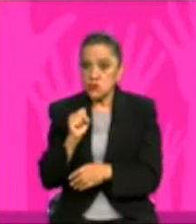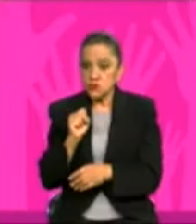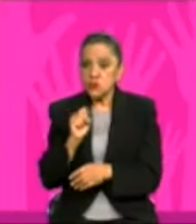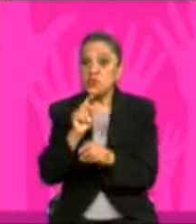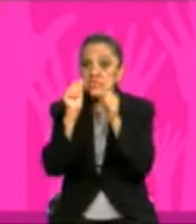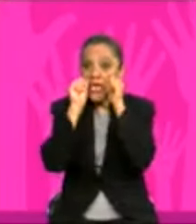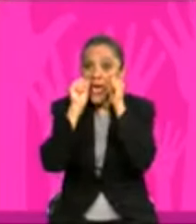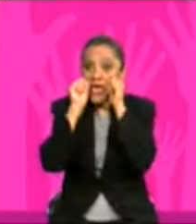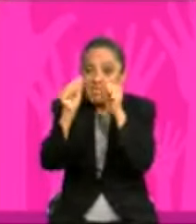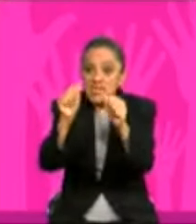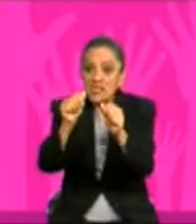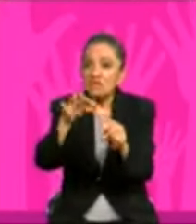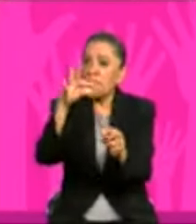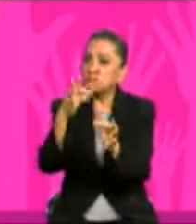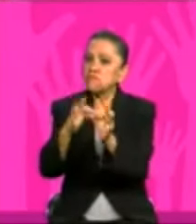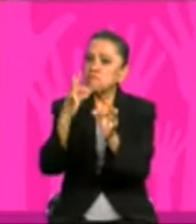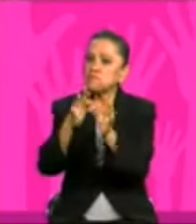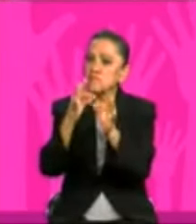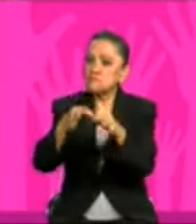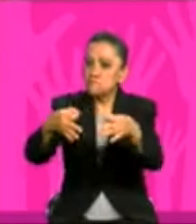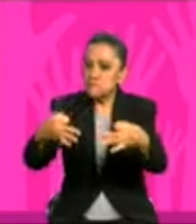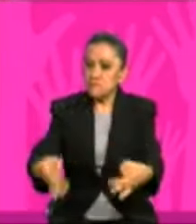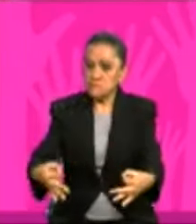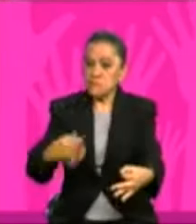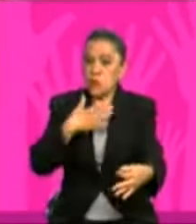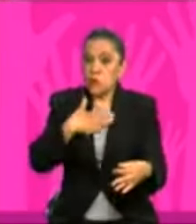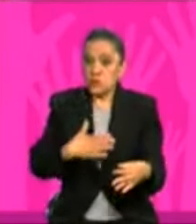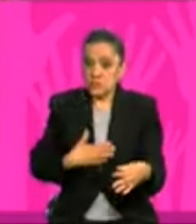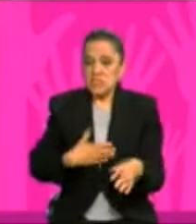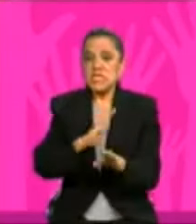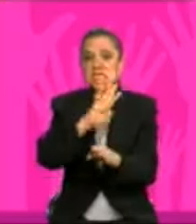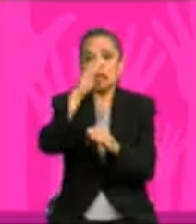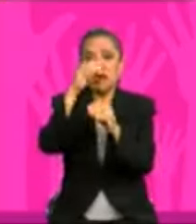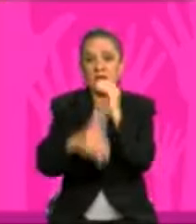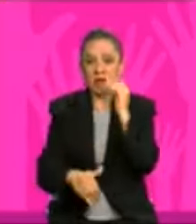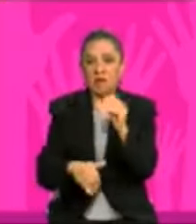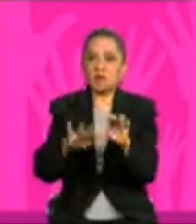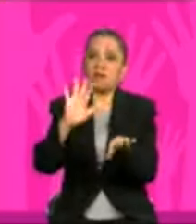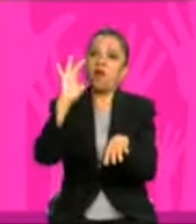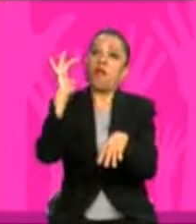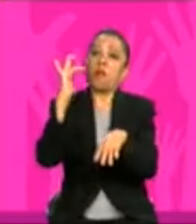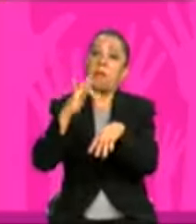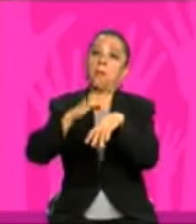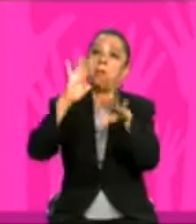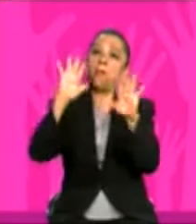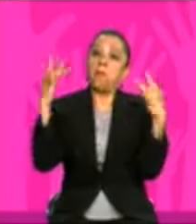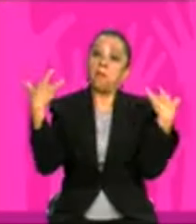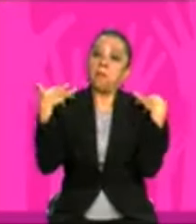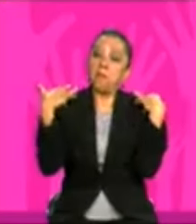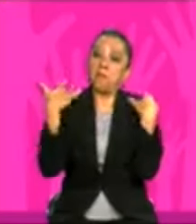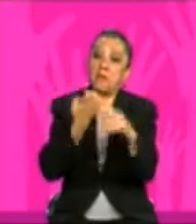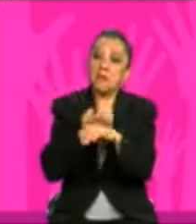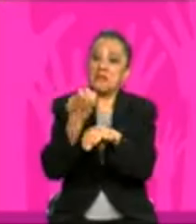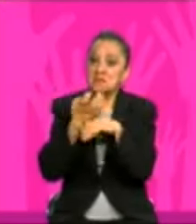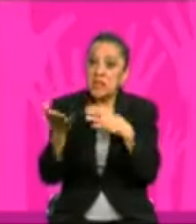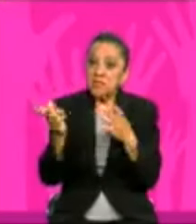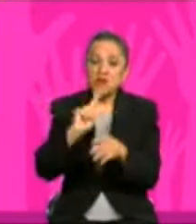se atiendan de manera eficaz, con justicia, y terminar con la gran impunidad que existe en el Estado. Esa